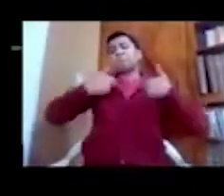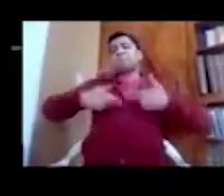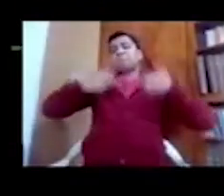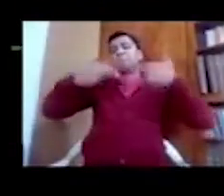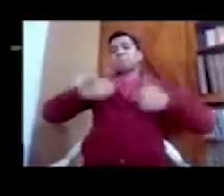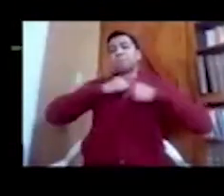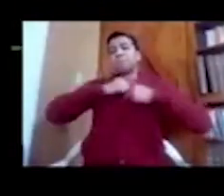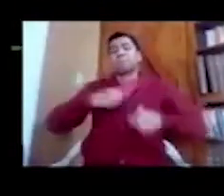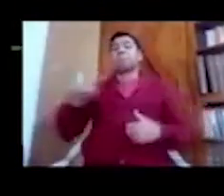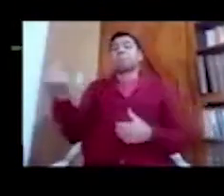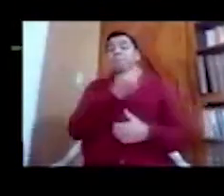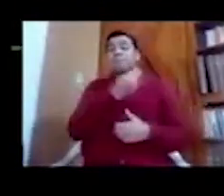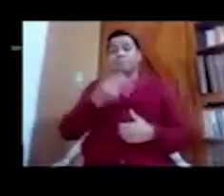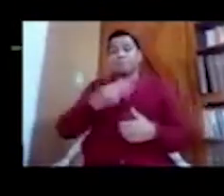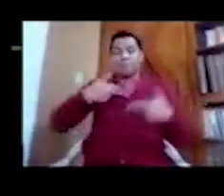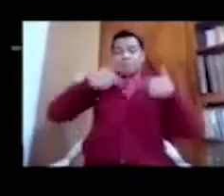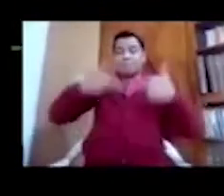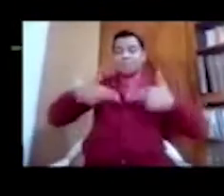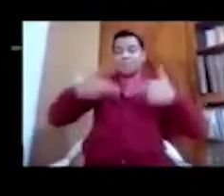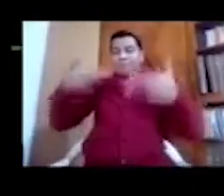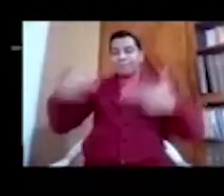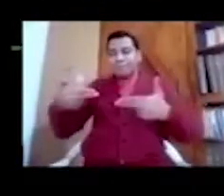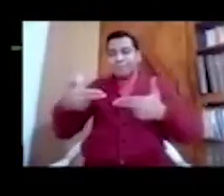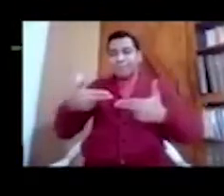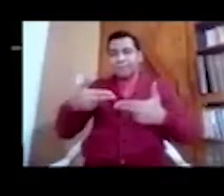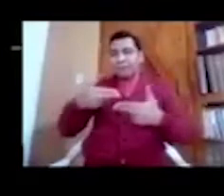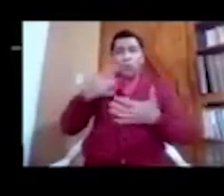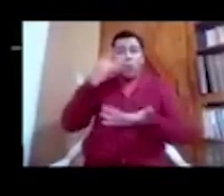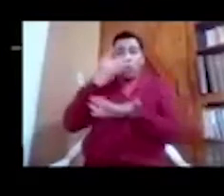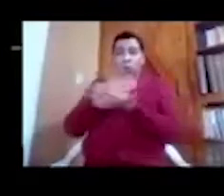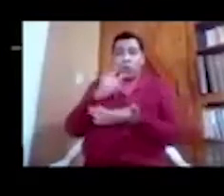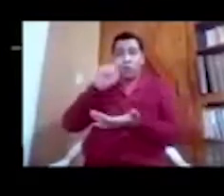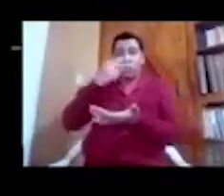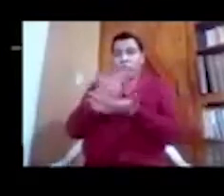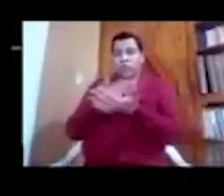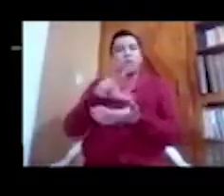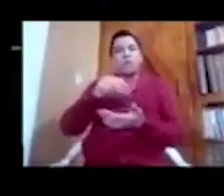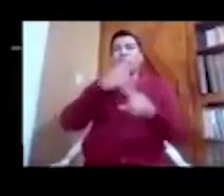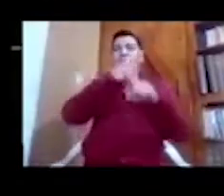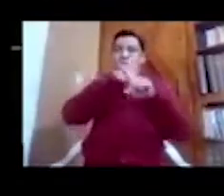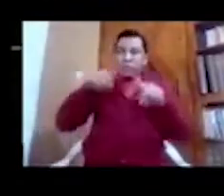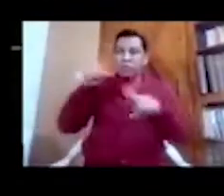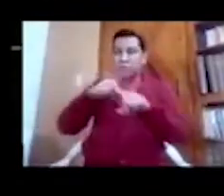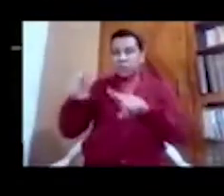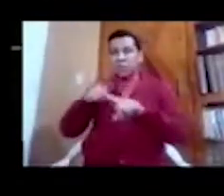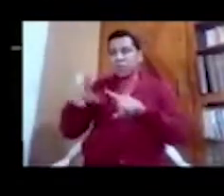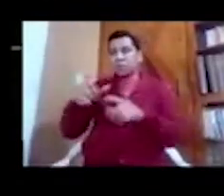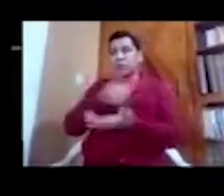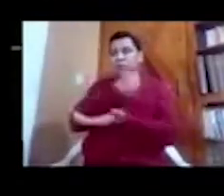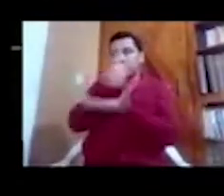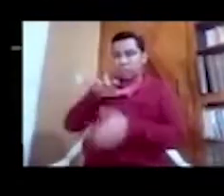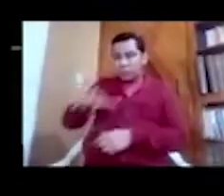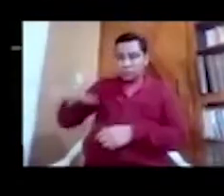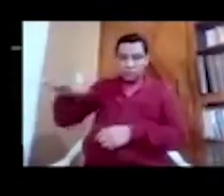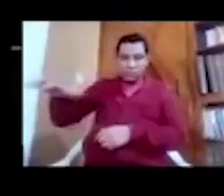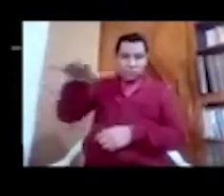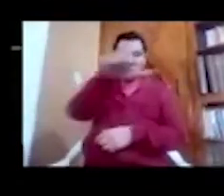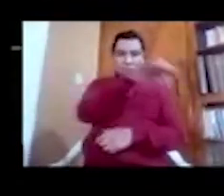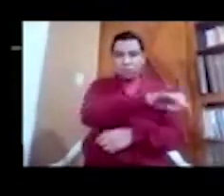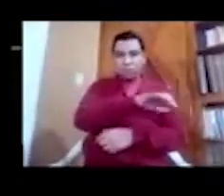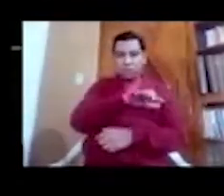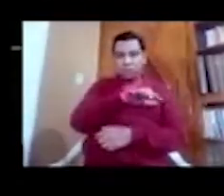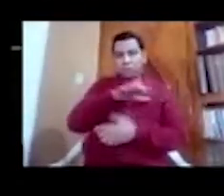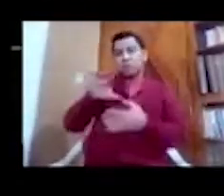tener linajes diferentes para garantizarle a la lealtad de los pueblos a los que pertenecen esos grupos. Así